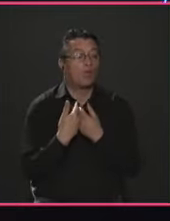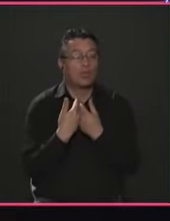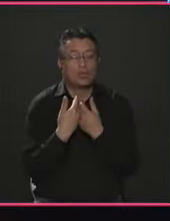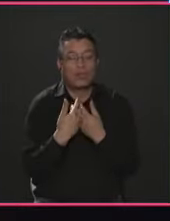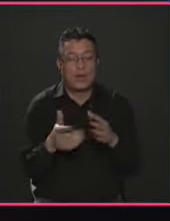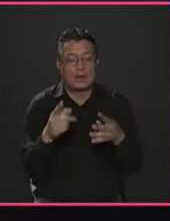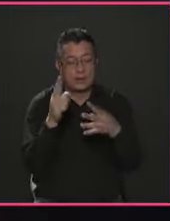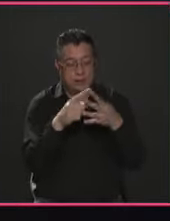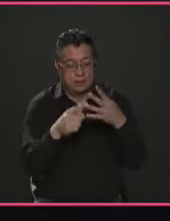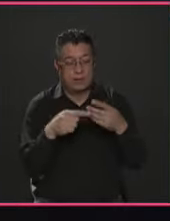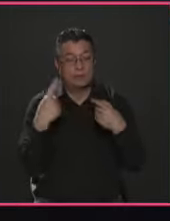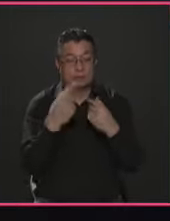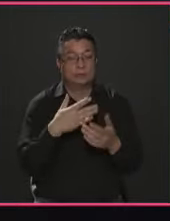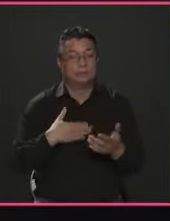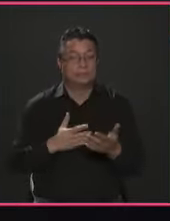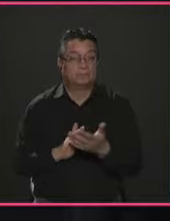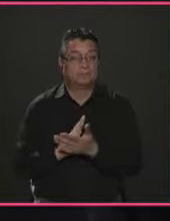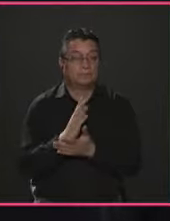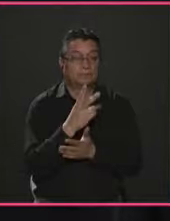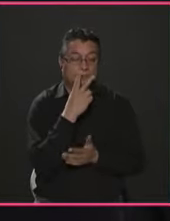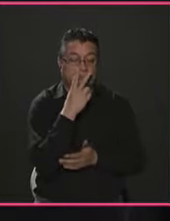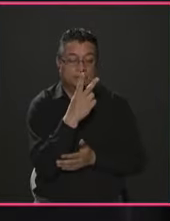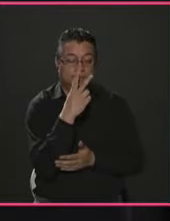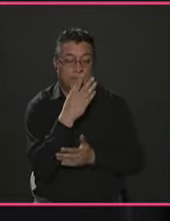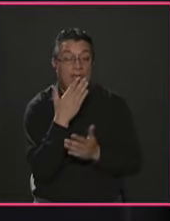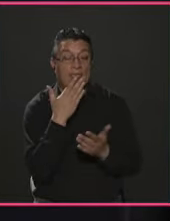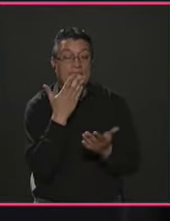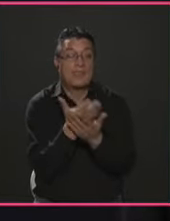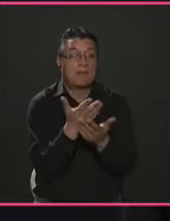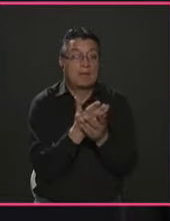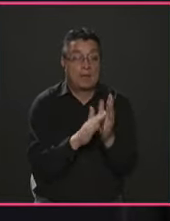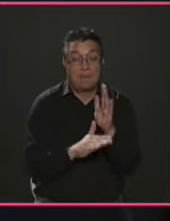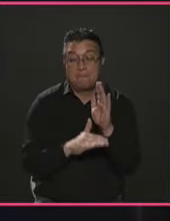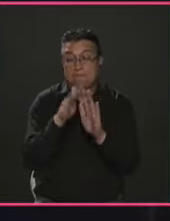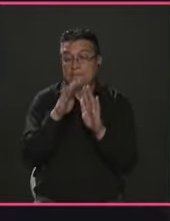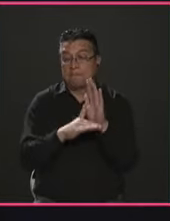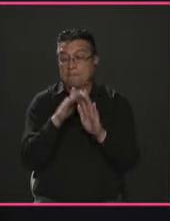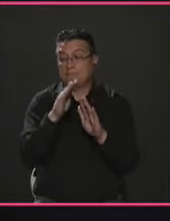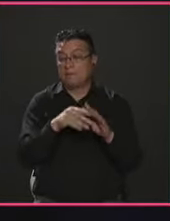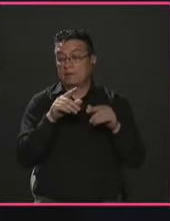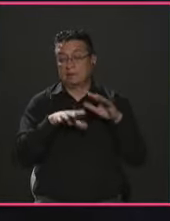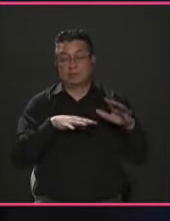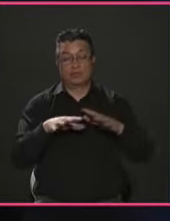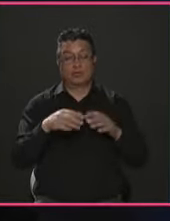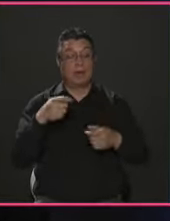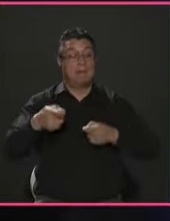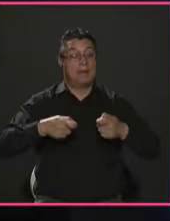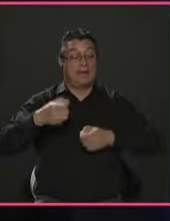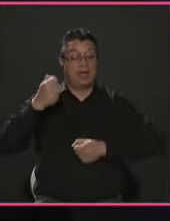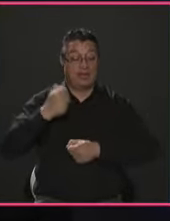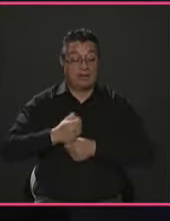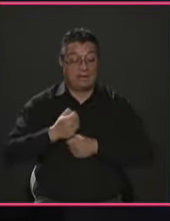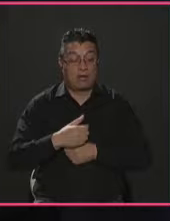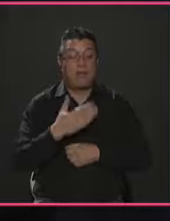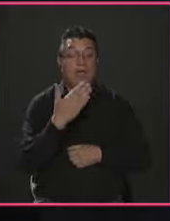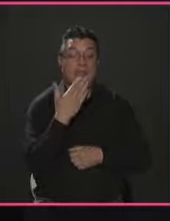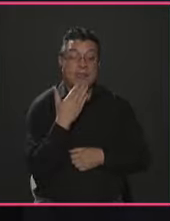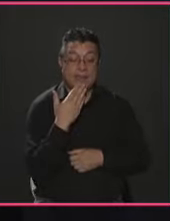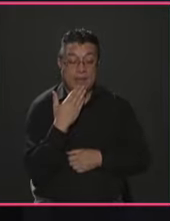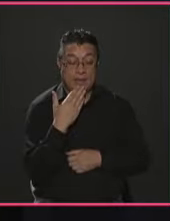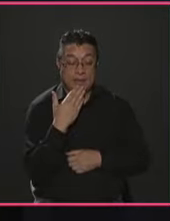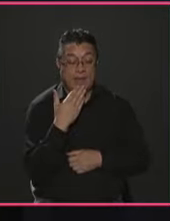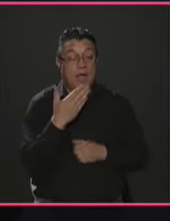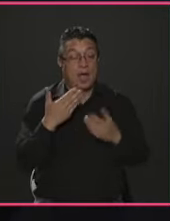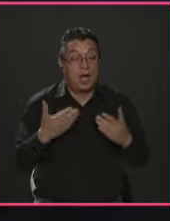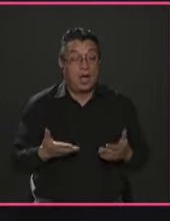caso estamos comenzando a ver una demanda de mayor cualificación sí un mercado de trabajo que eso también